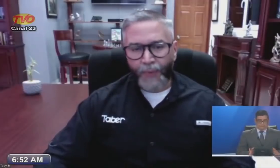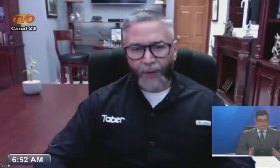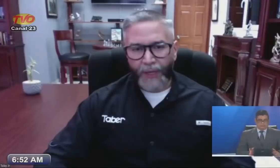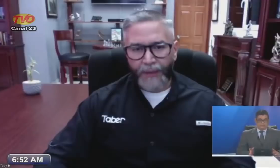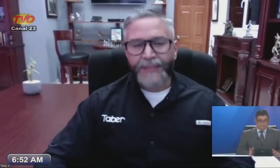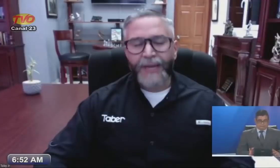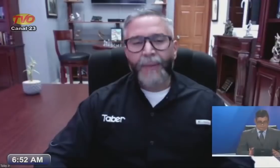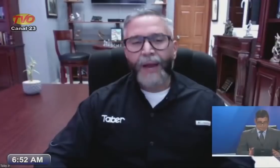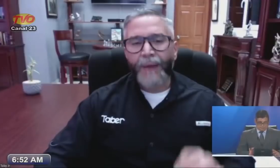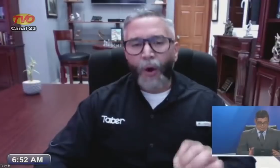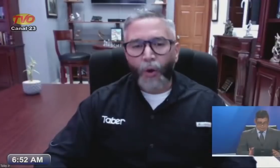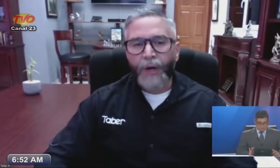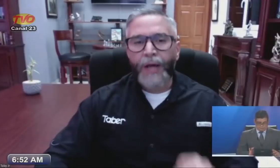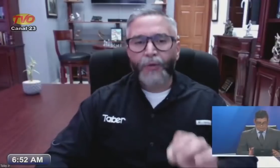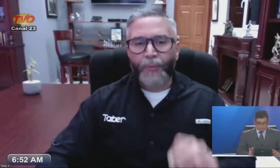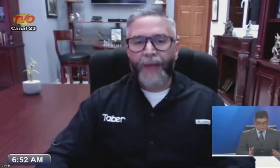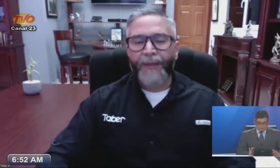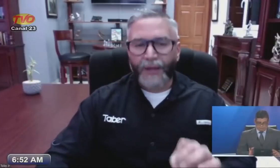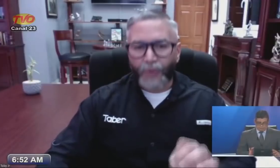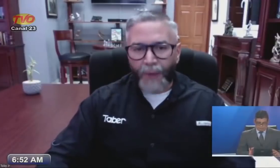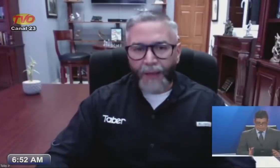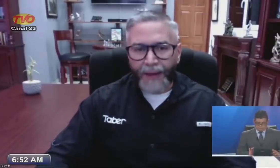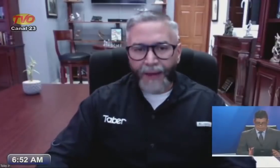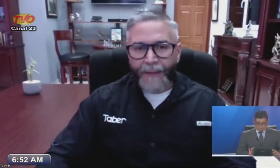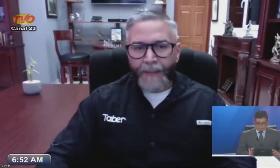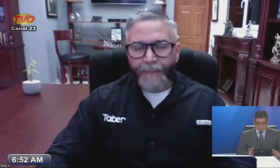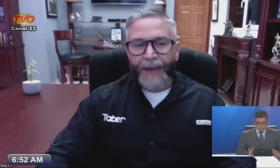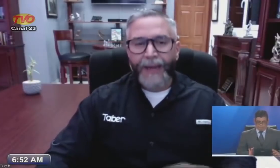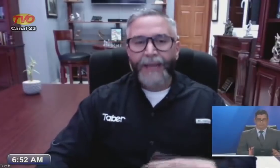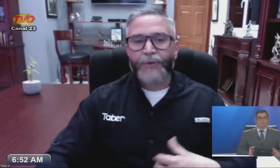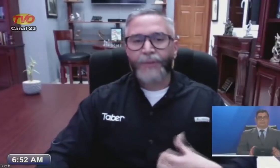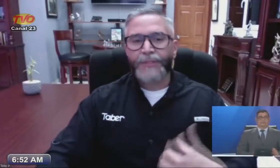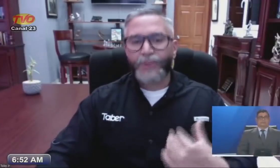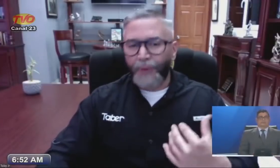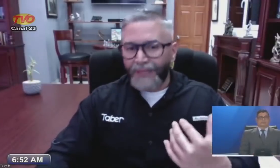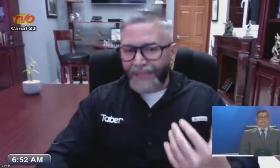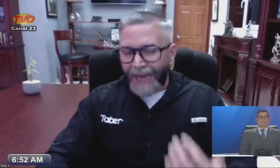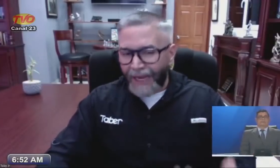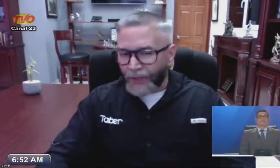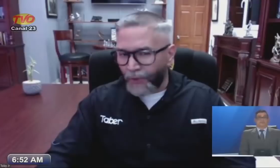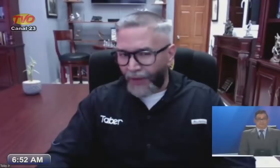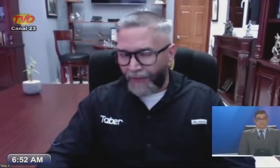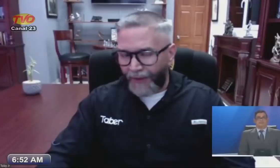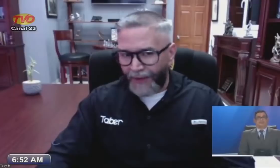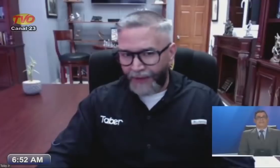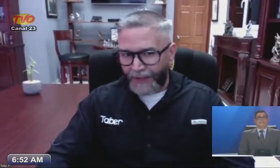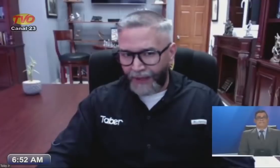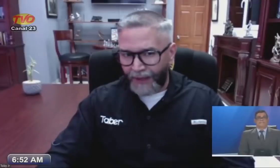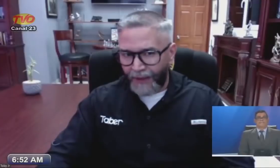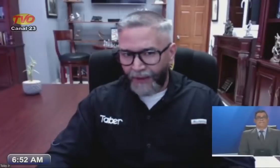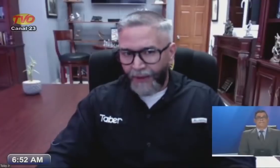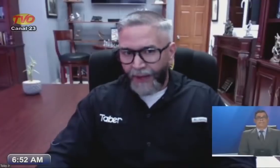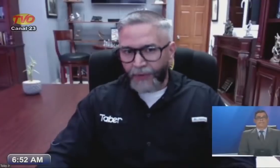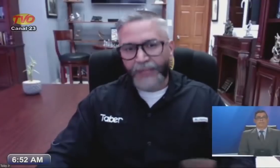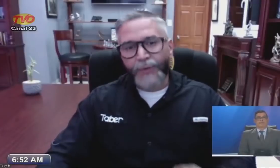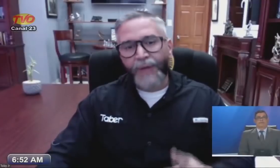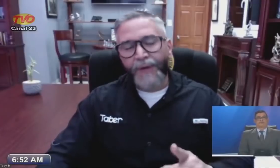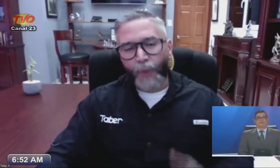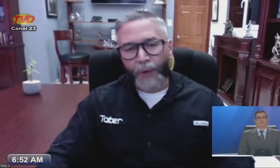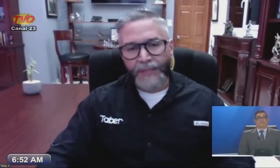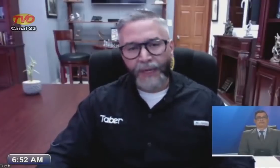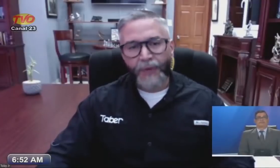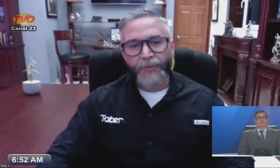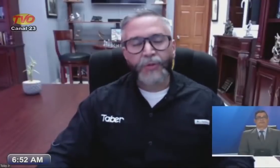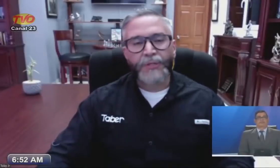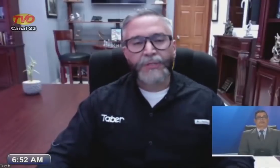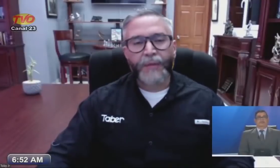comenzar por ahí dice la palabra honra a tu padre ya tu madre para que las cosas y tu vida se alargue sobre la faz de la tierra entonces es una